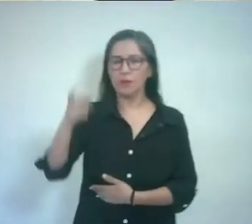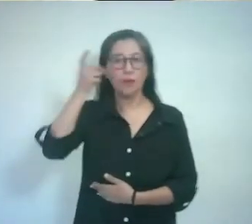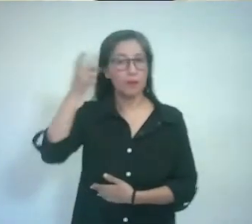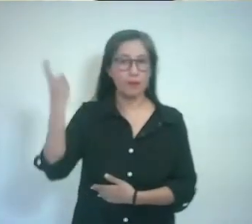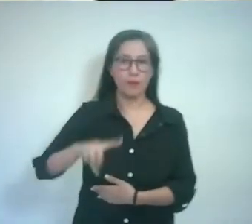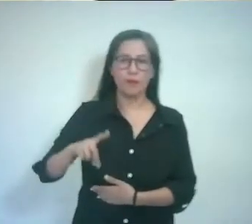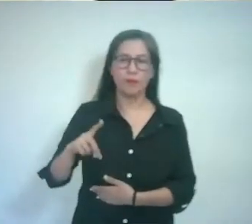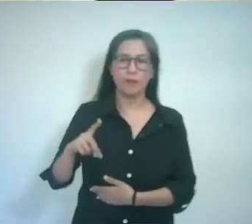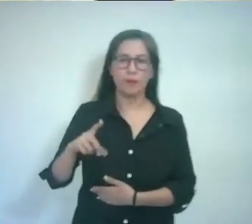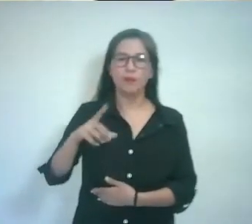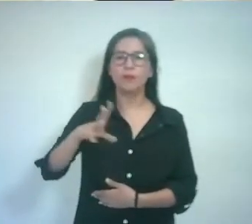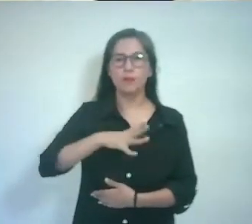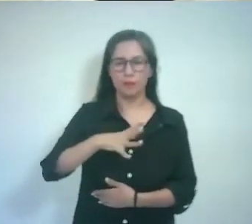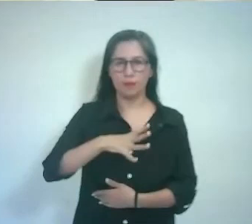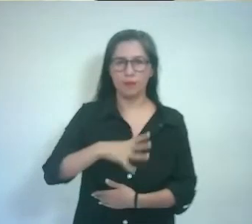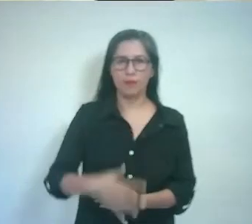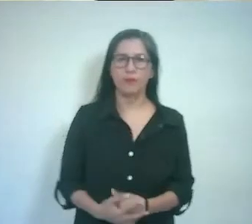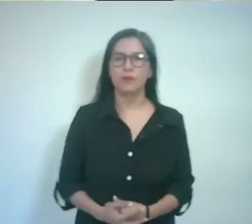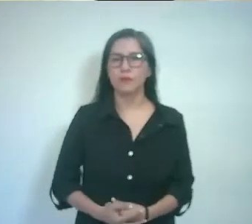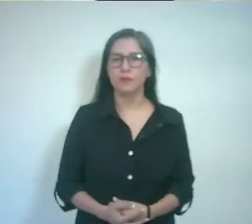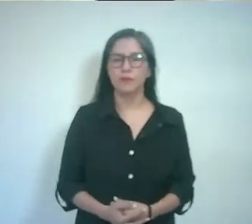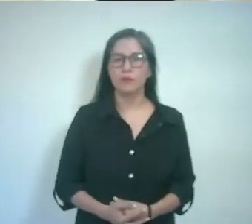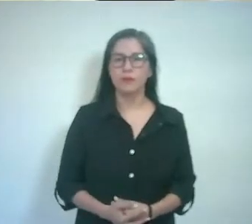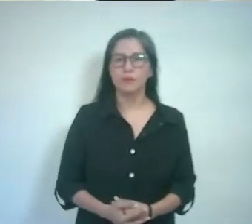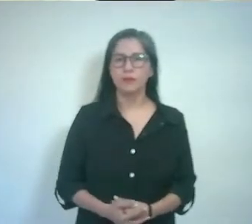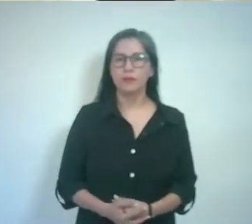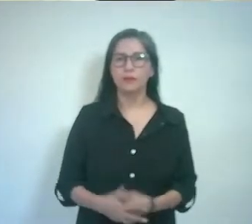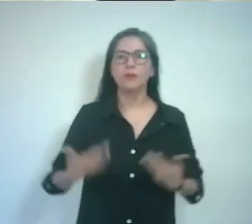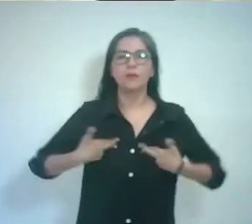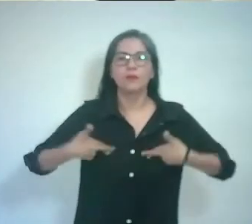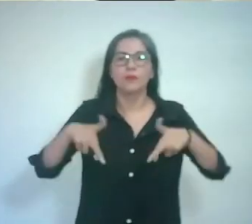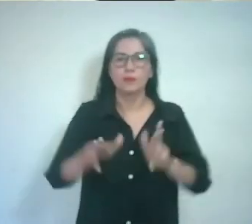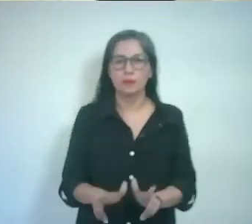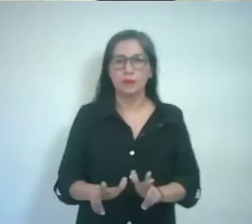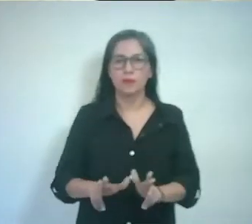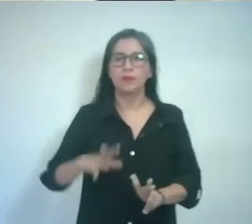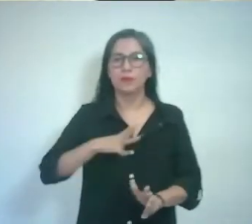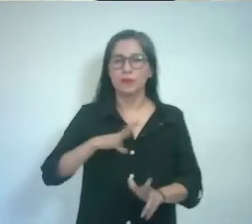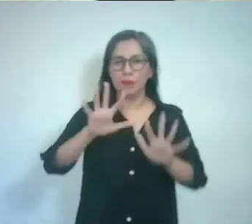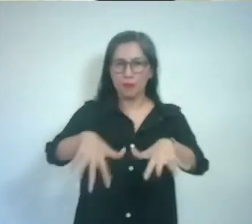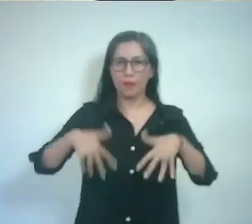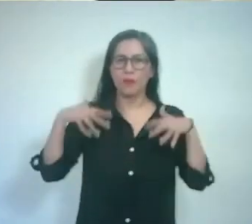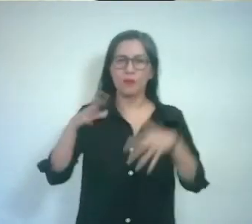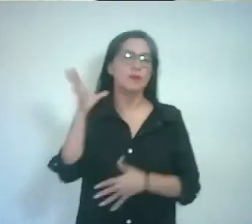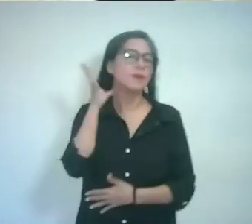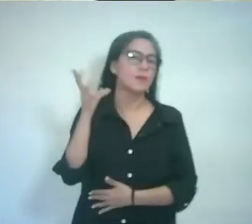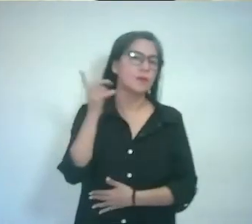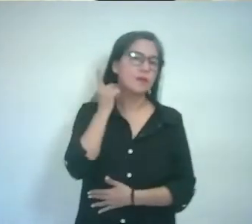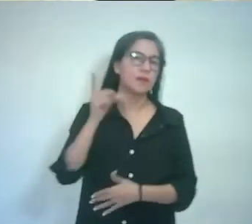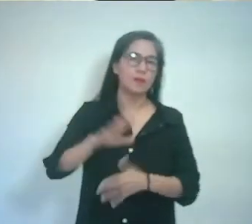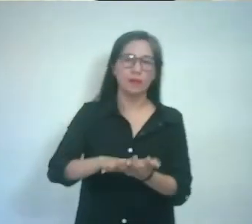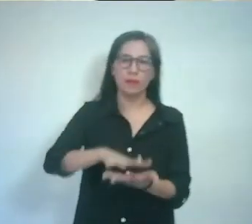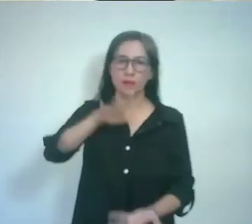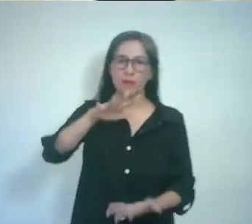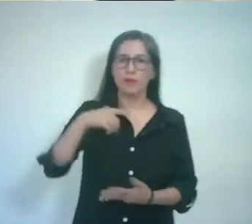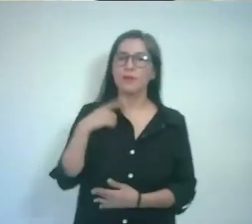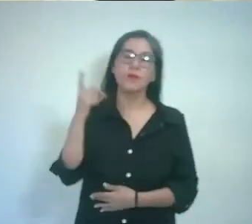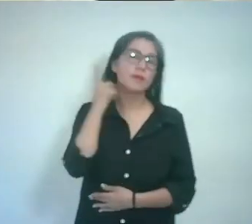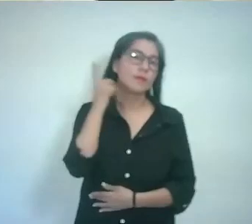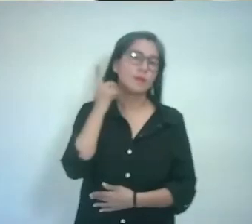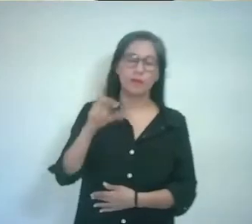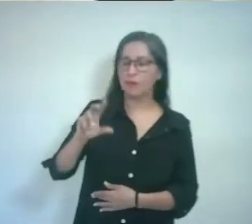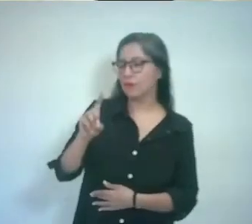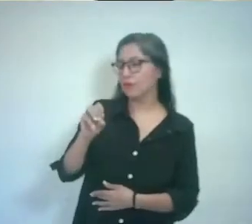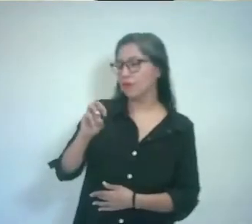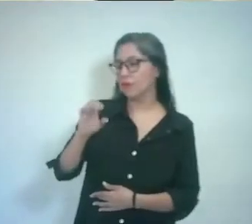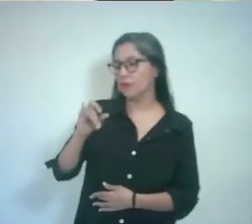propietaria. Presente. Por las representaciones del H Congreso del Estado, por la mayoría, diputado Roberto Ulises